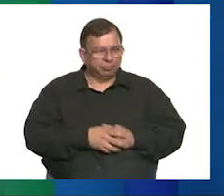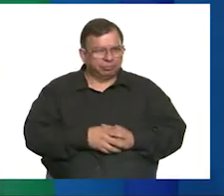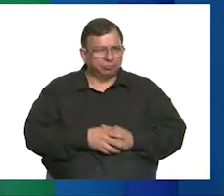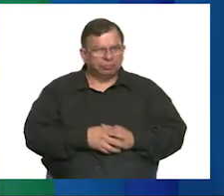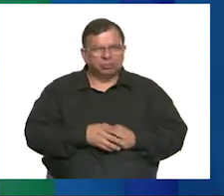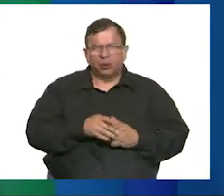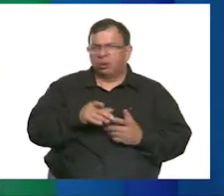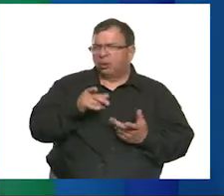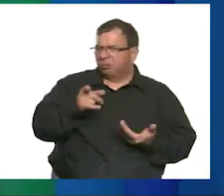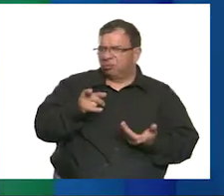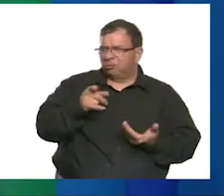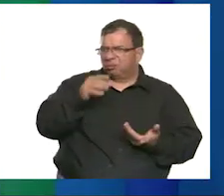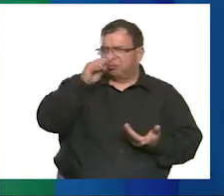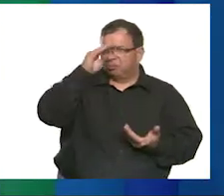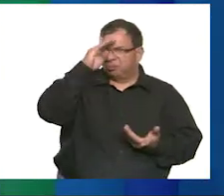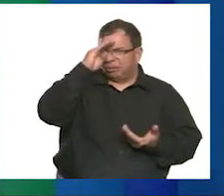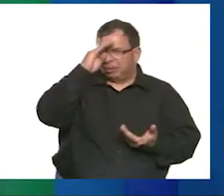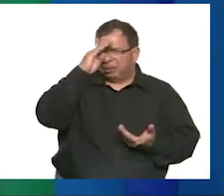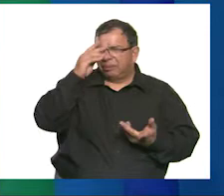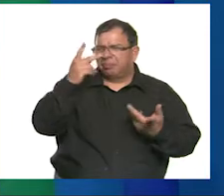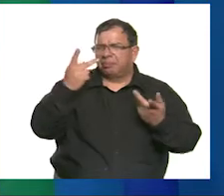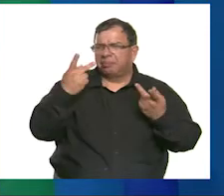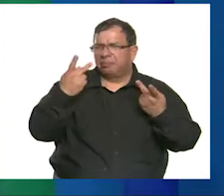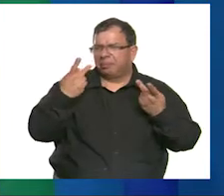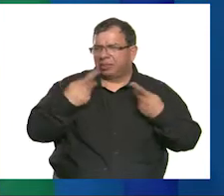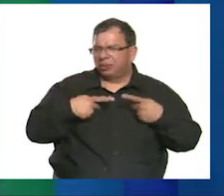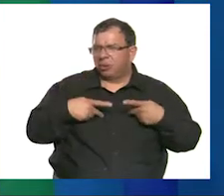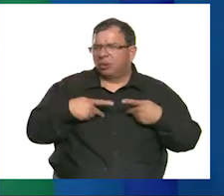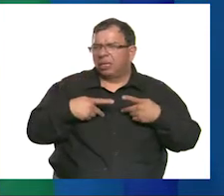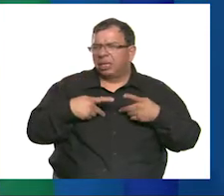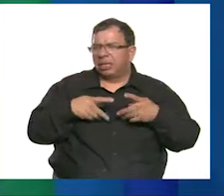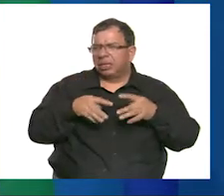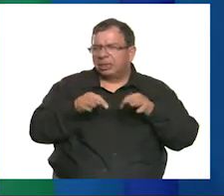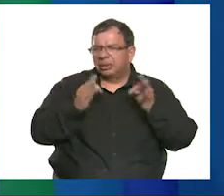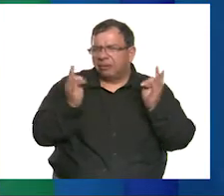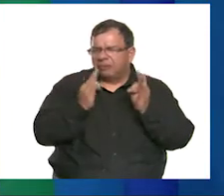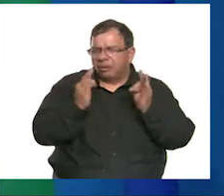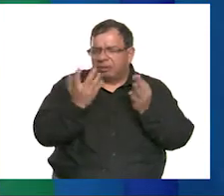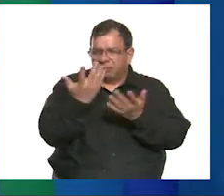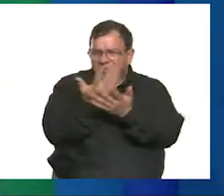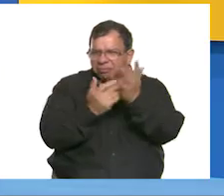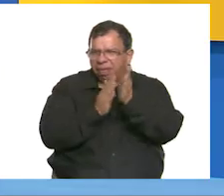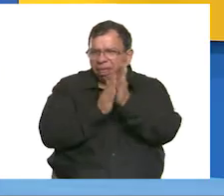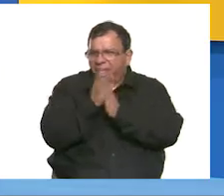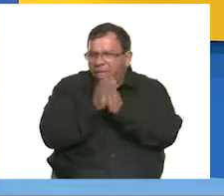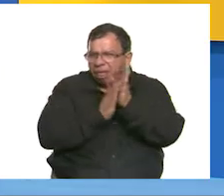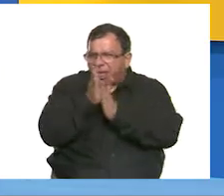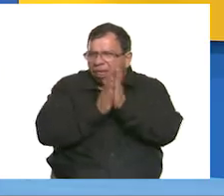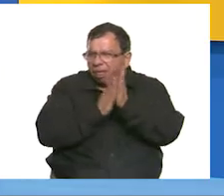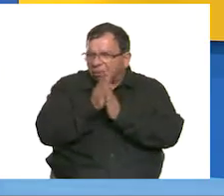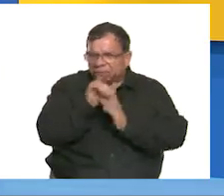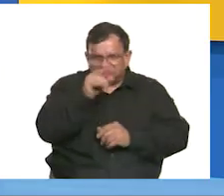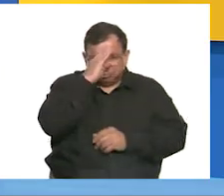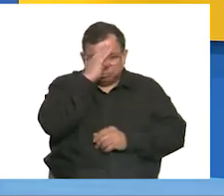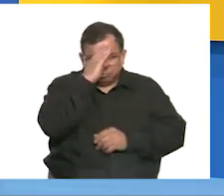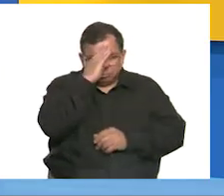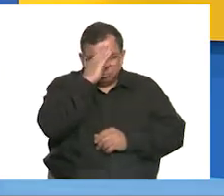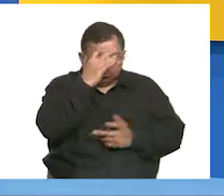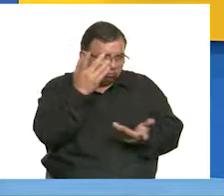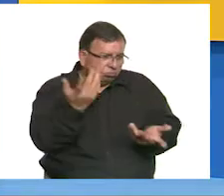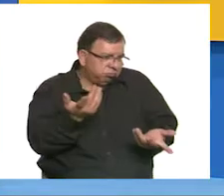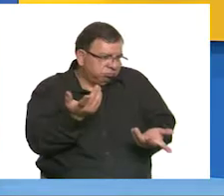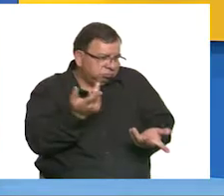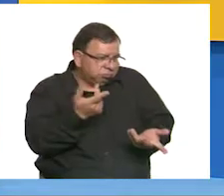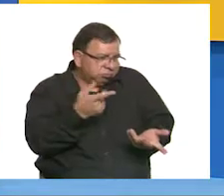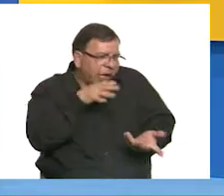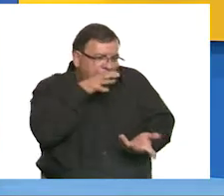pensar por qué las personas cuando hace mucho frío se frotan las manos? Pues sí, para